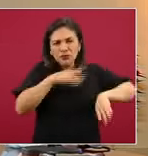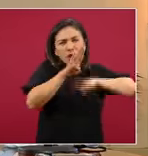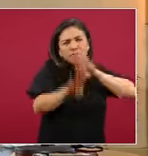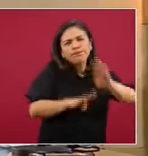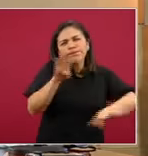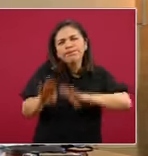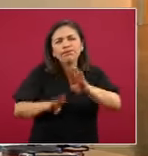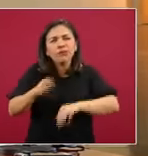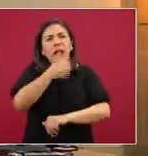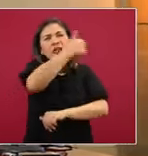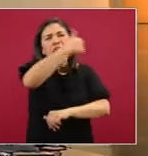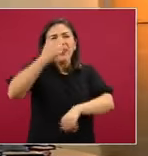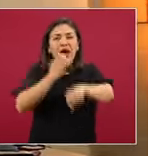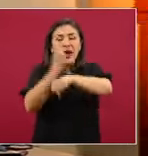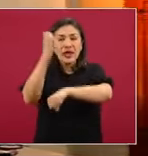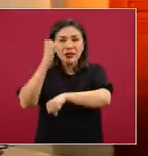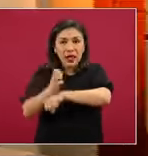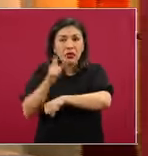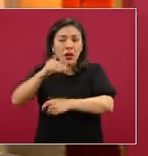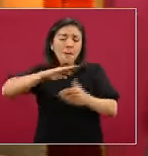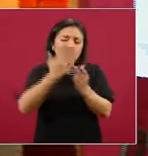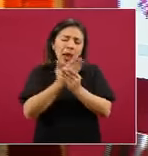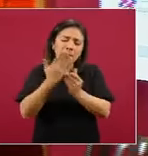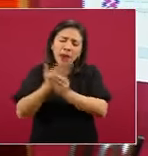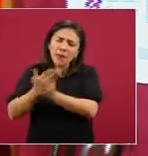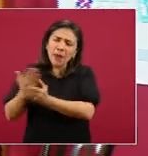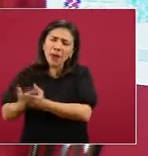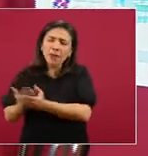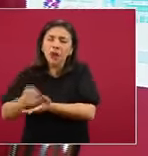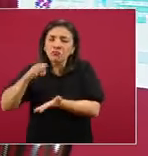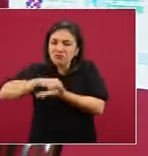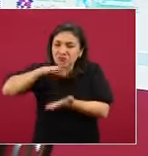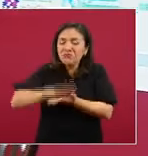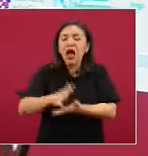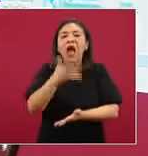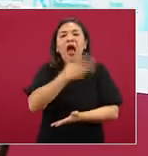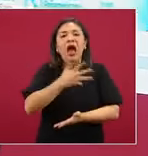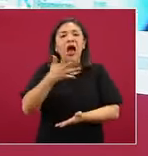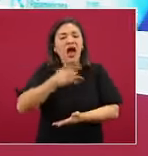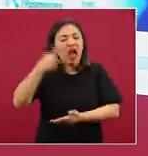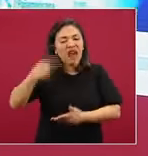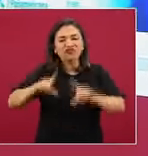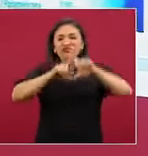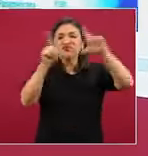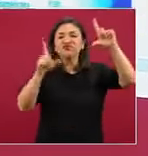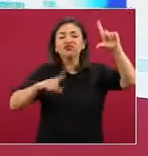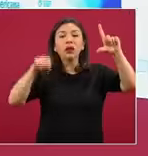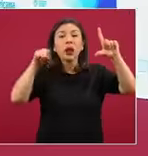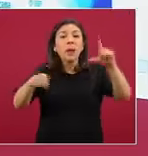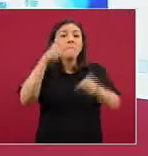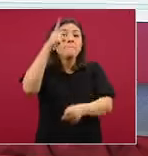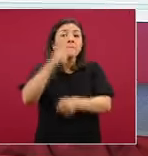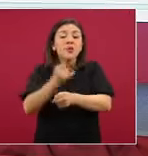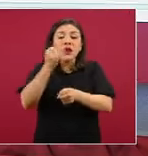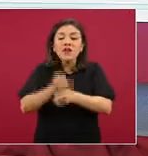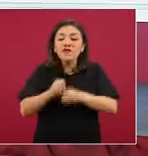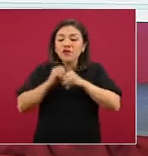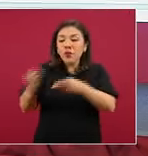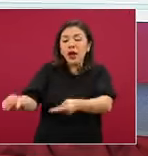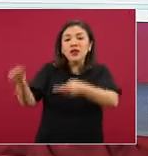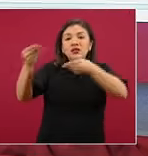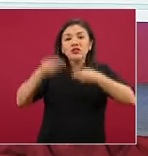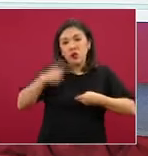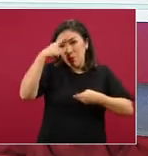una de las entidades y las ha ido concentrando en un registro nacional que es la fuente primaria